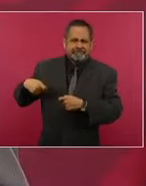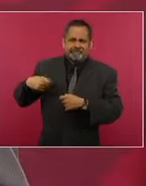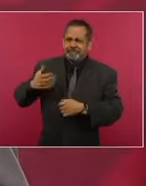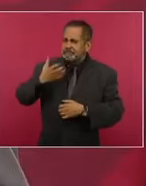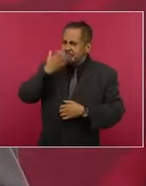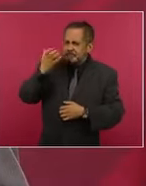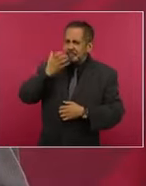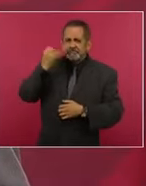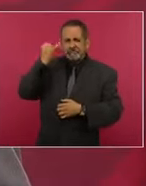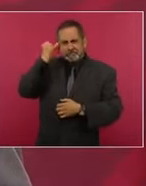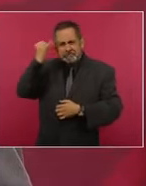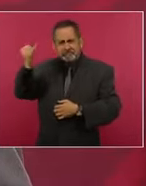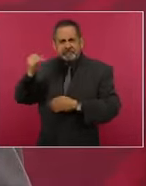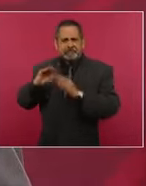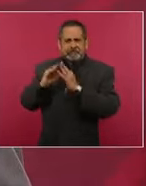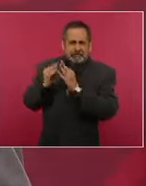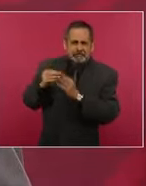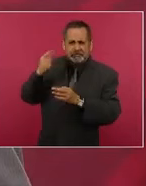tradiciones